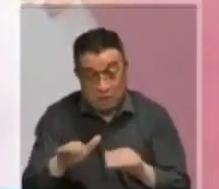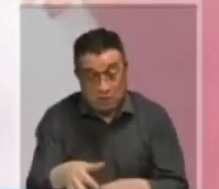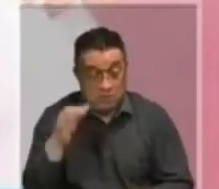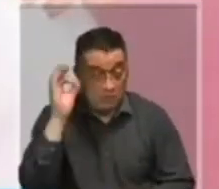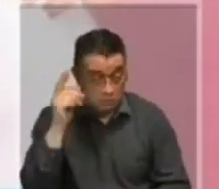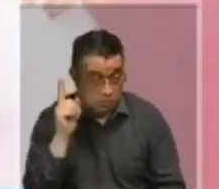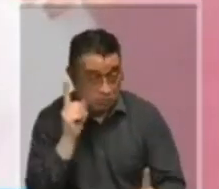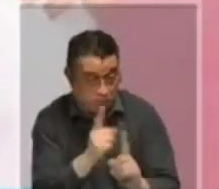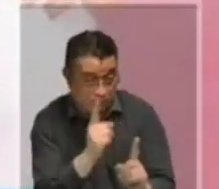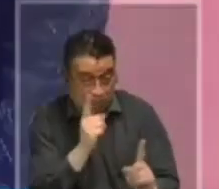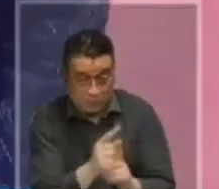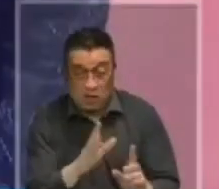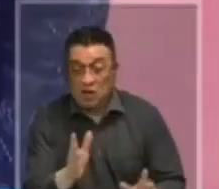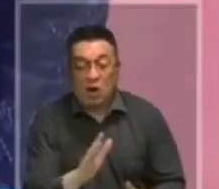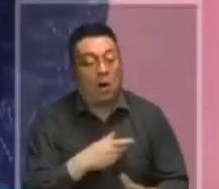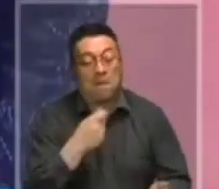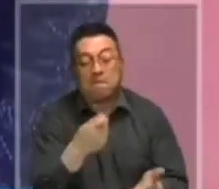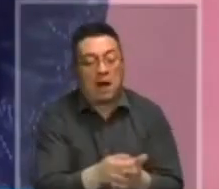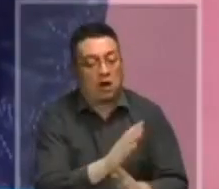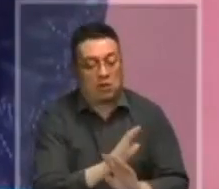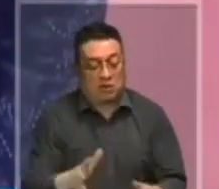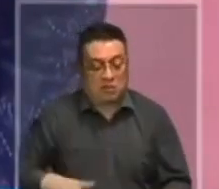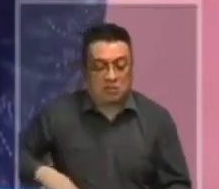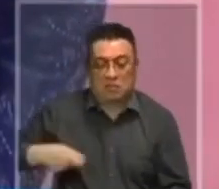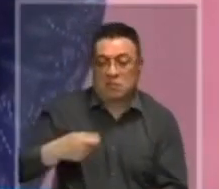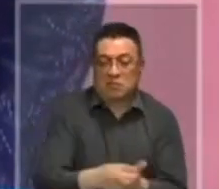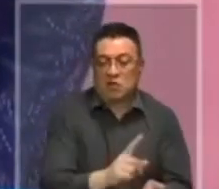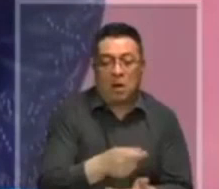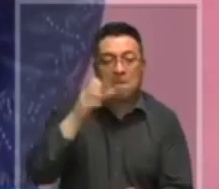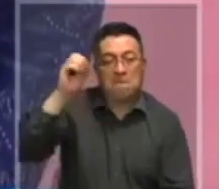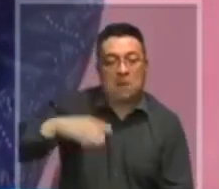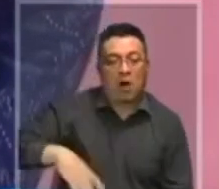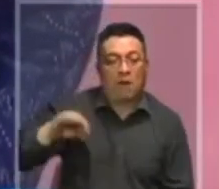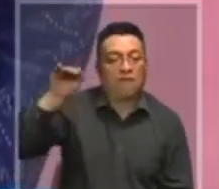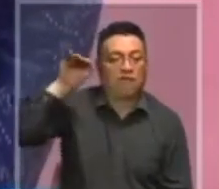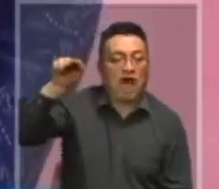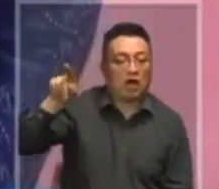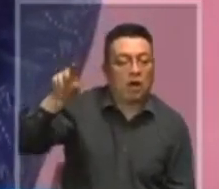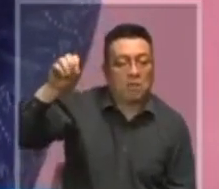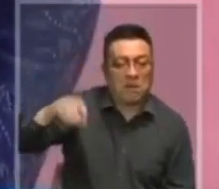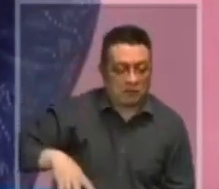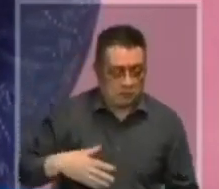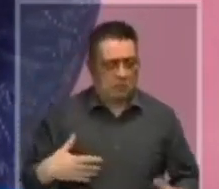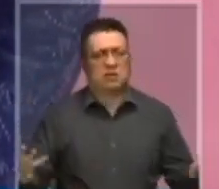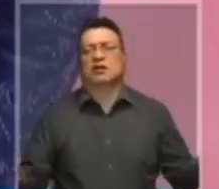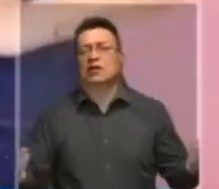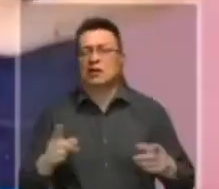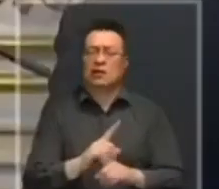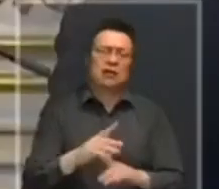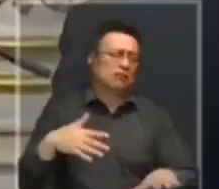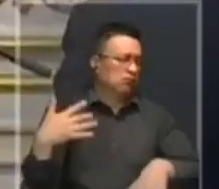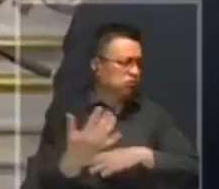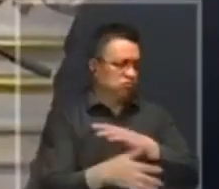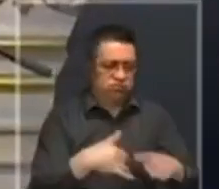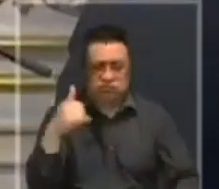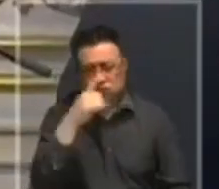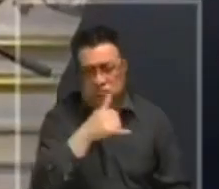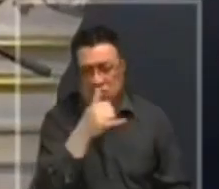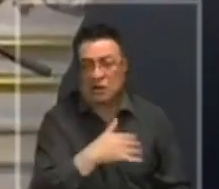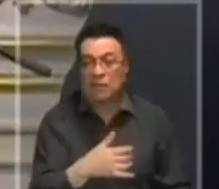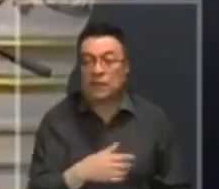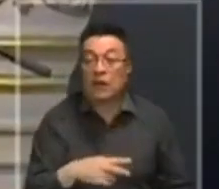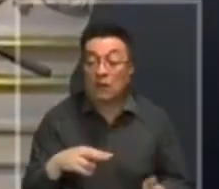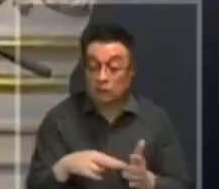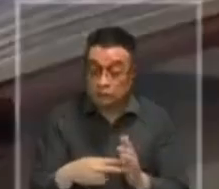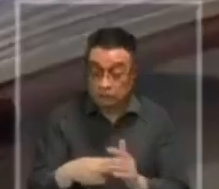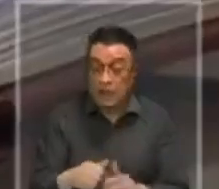con Piti, dijo, ya no pago más de mi bolsillo. Lo paso por el Ahora banco. Lo paga el Banco Nación. Eso, perdónenme, pero eso es un escándalo, ¿no? Pero la polémica no